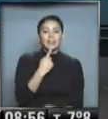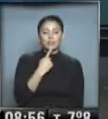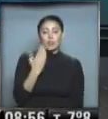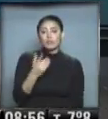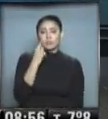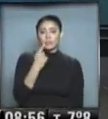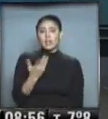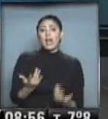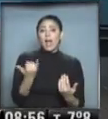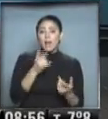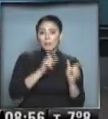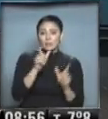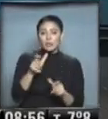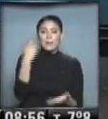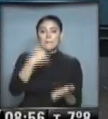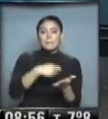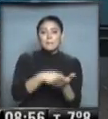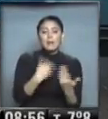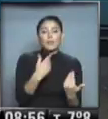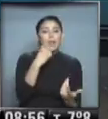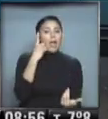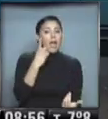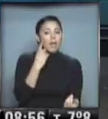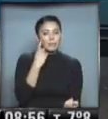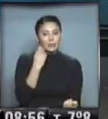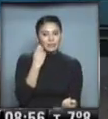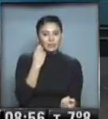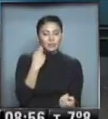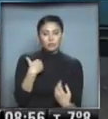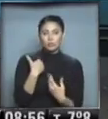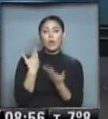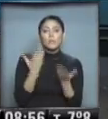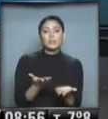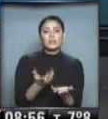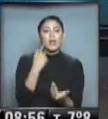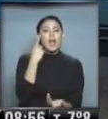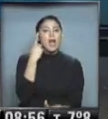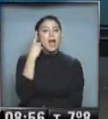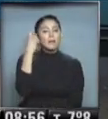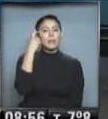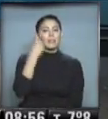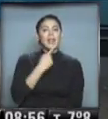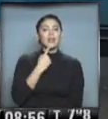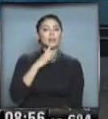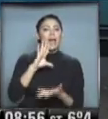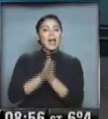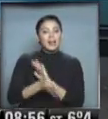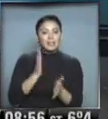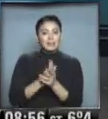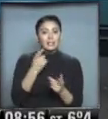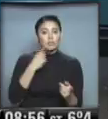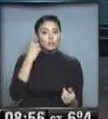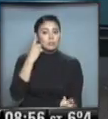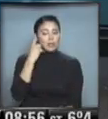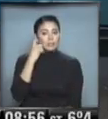él dijo es por esta gente hay gente que paga por aprender idiomas vamos a darle la posibilidad de aprender idiomas en forma gratuita y mientras van aprendiendo estos idiomas